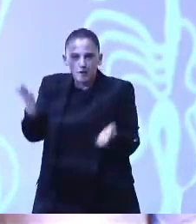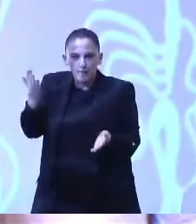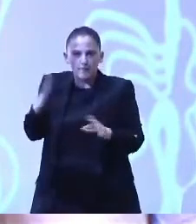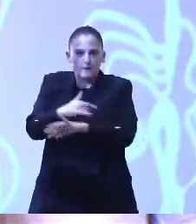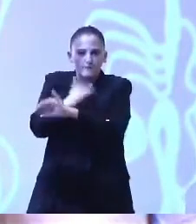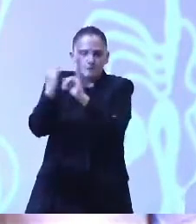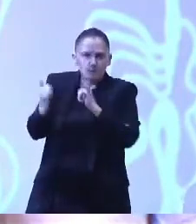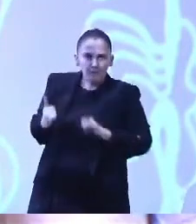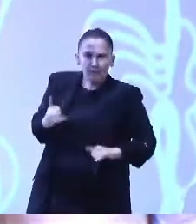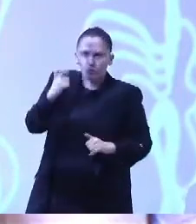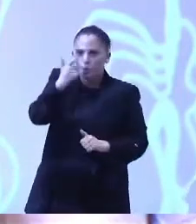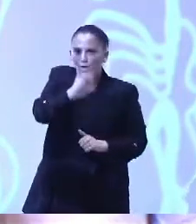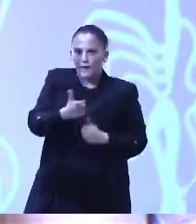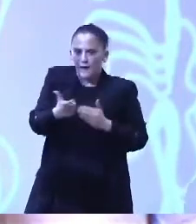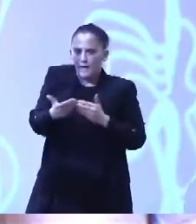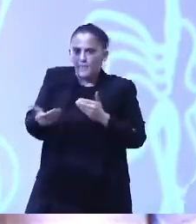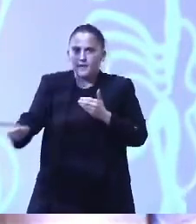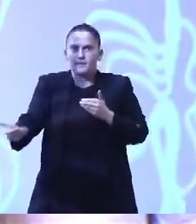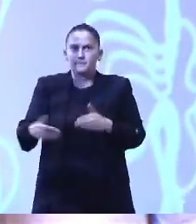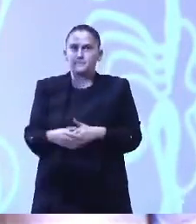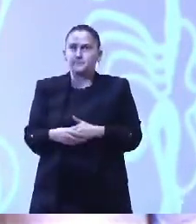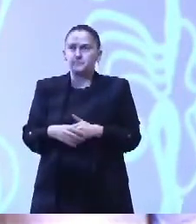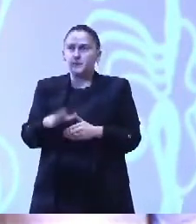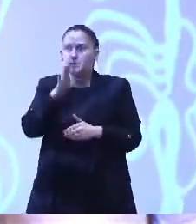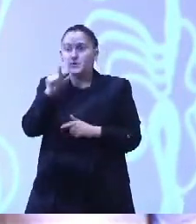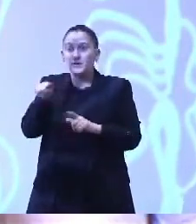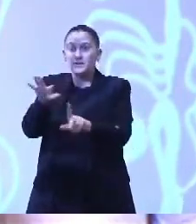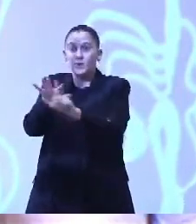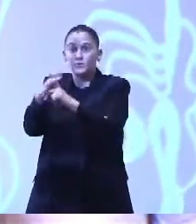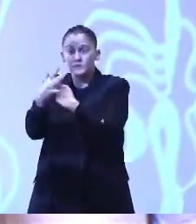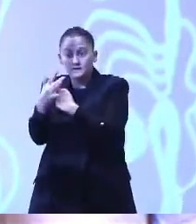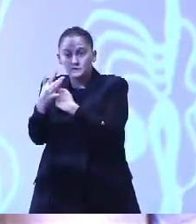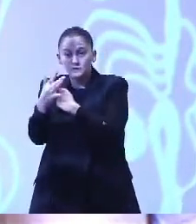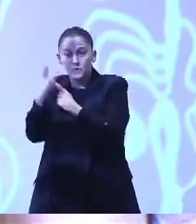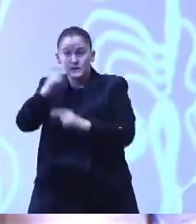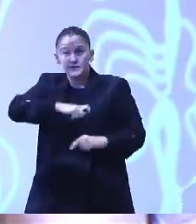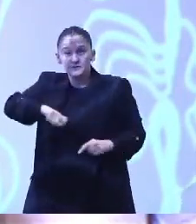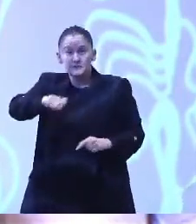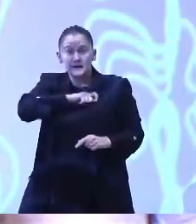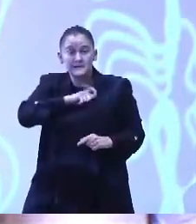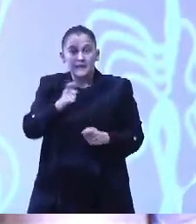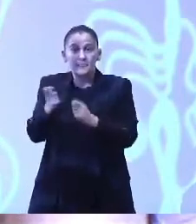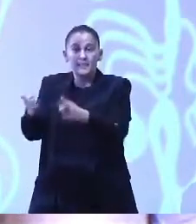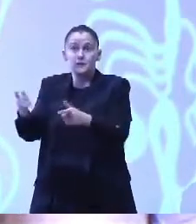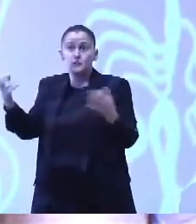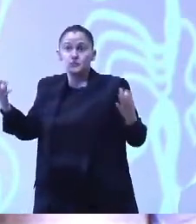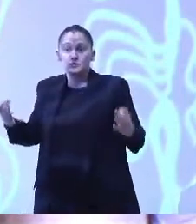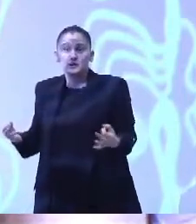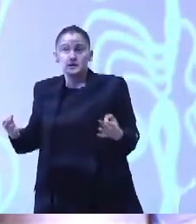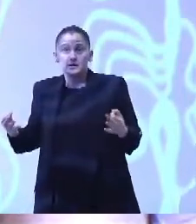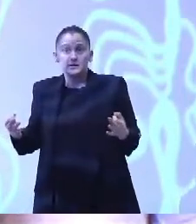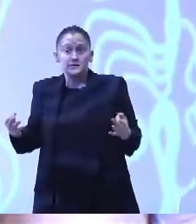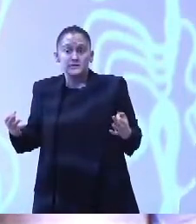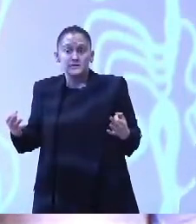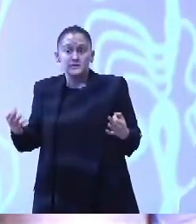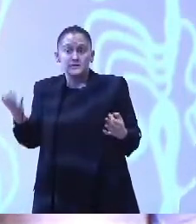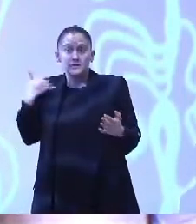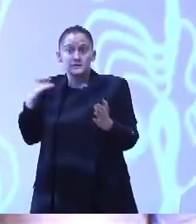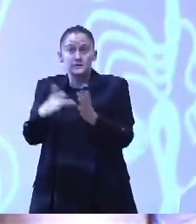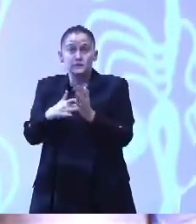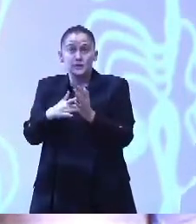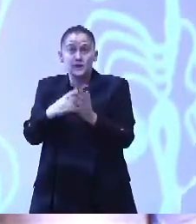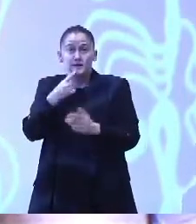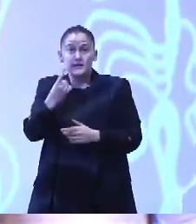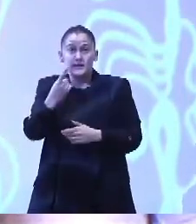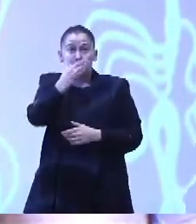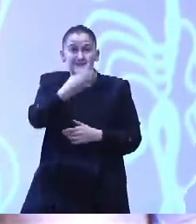paz duradera. Y en ese contexto, desde España, ¿qué podemos aportar? Antes lo ha dicho José Ramón